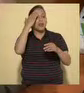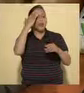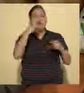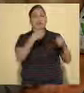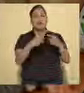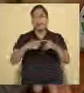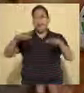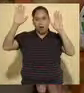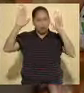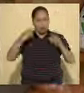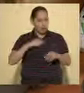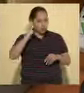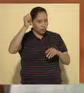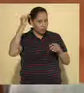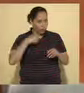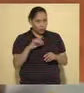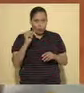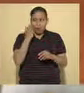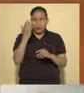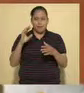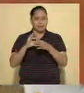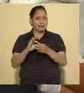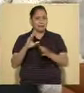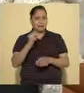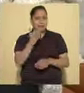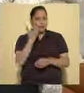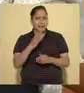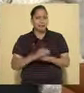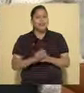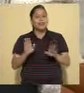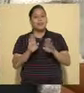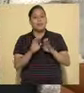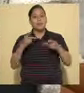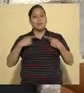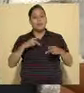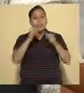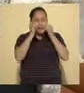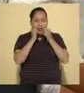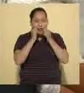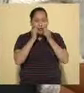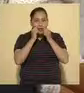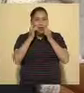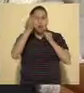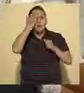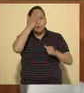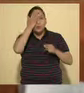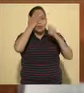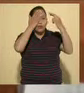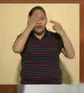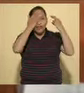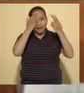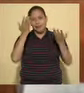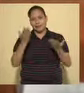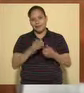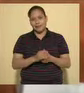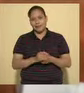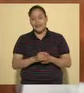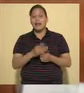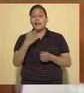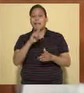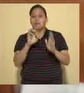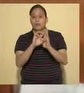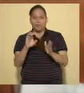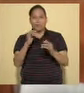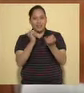hay un dicho que dice ahí. ¿No? Ve tú a saber. En la tierra de los ciegos, el tuerto es rey. Claro. Claro. Entonces, pero también,